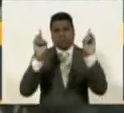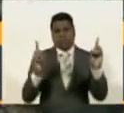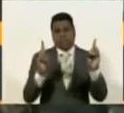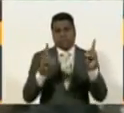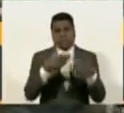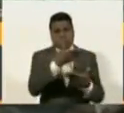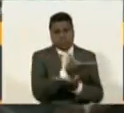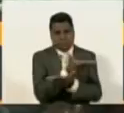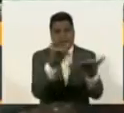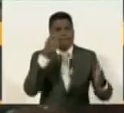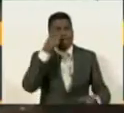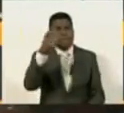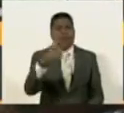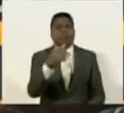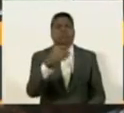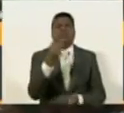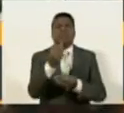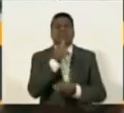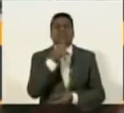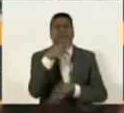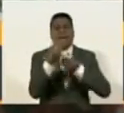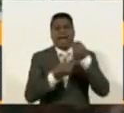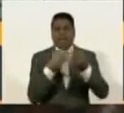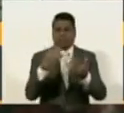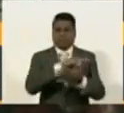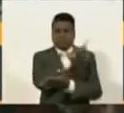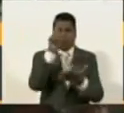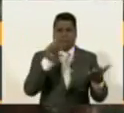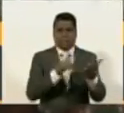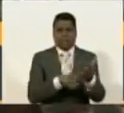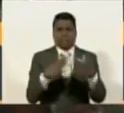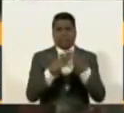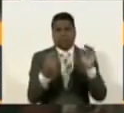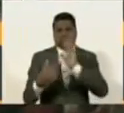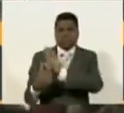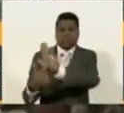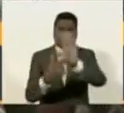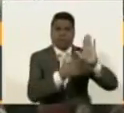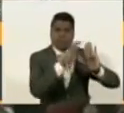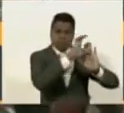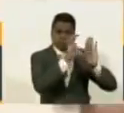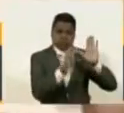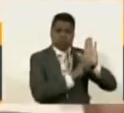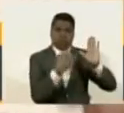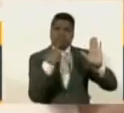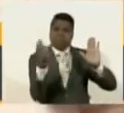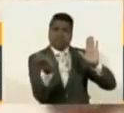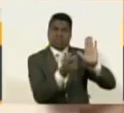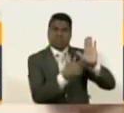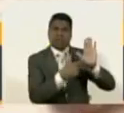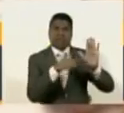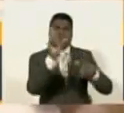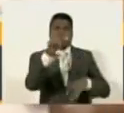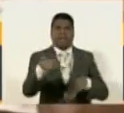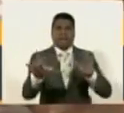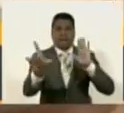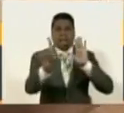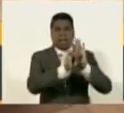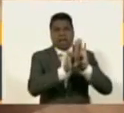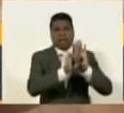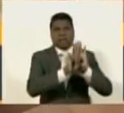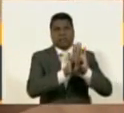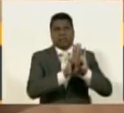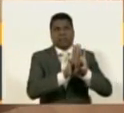pueblo, quien la ejerce directamente en la forma prevista en esta constitución y en la ley.